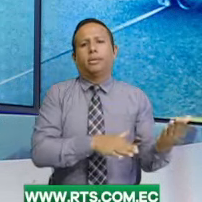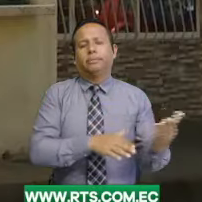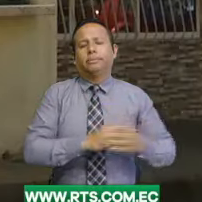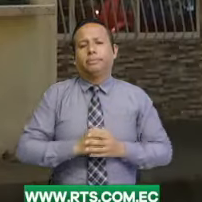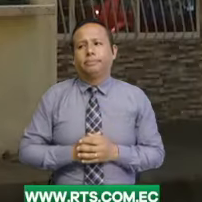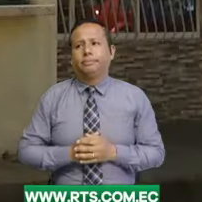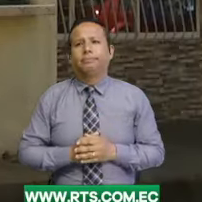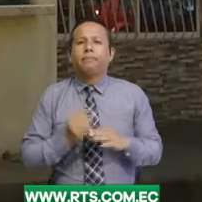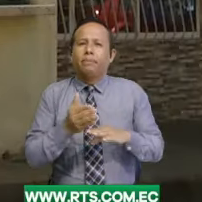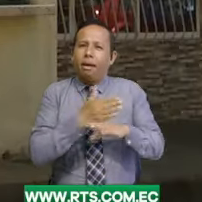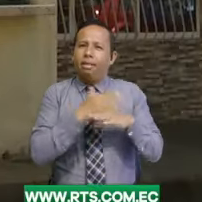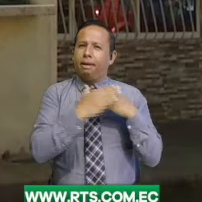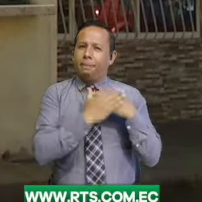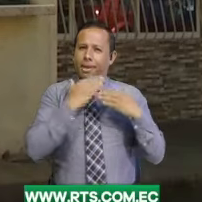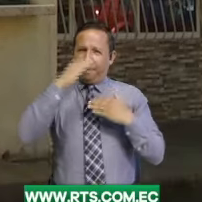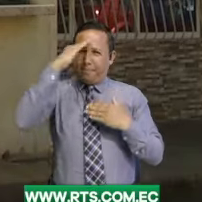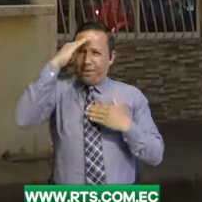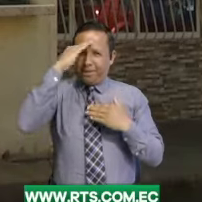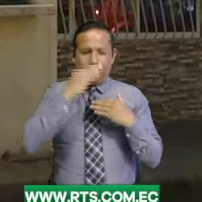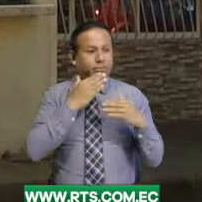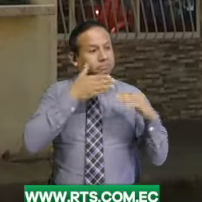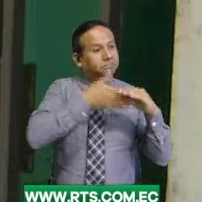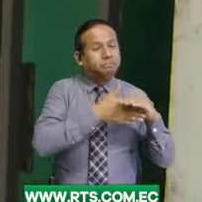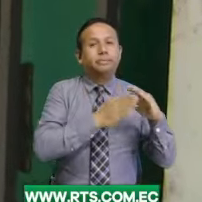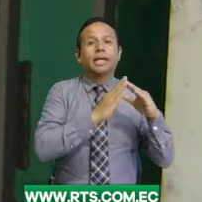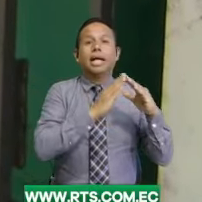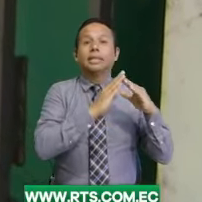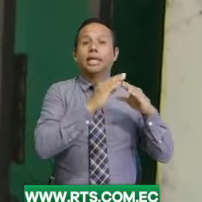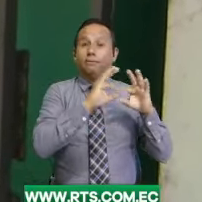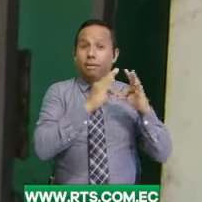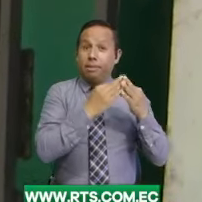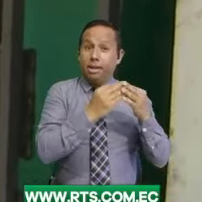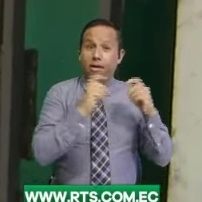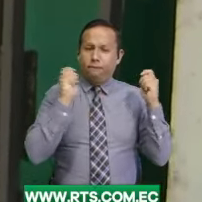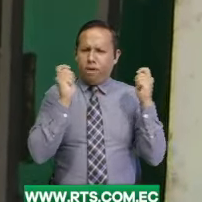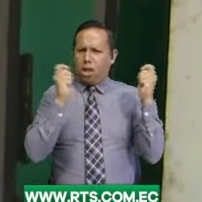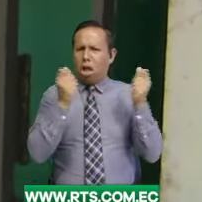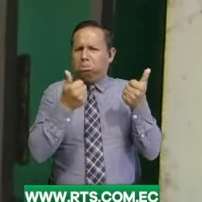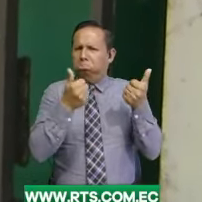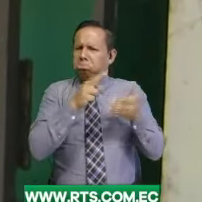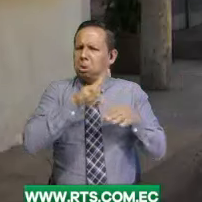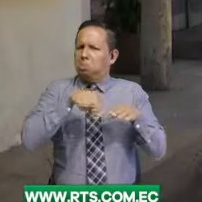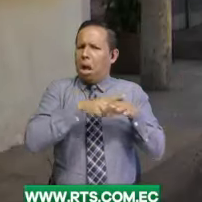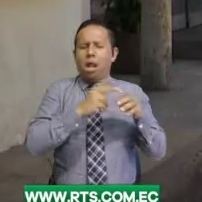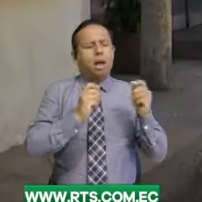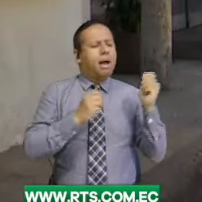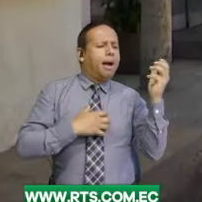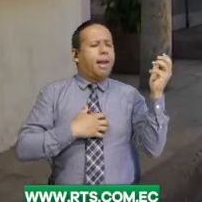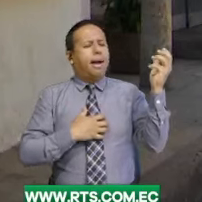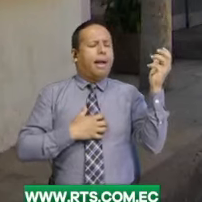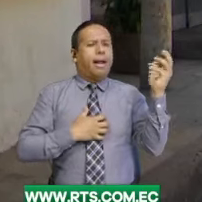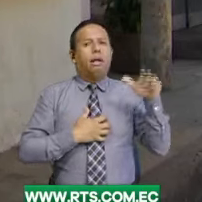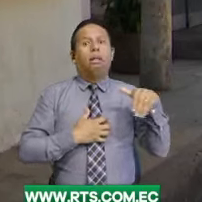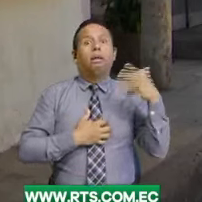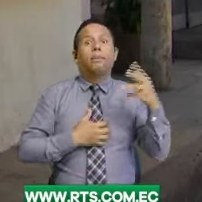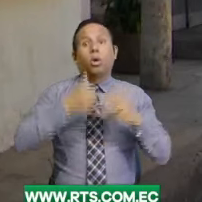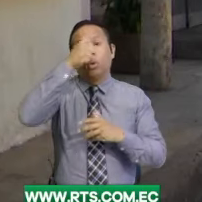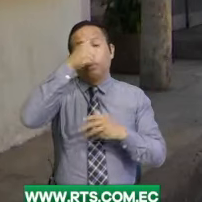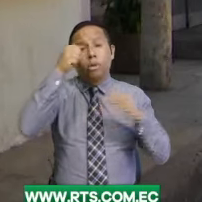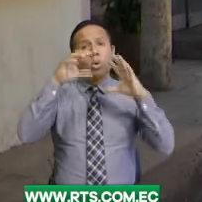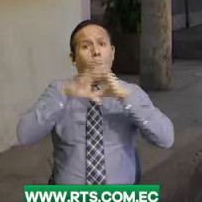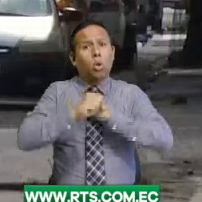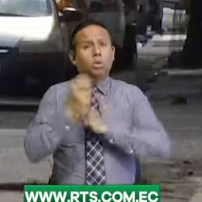Lo habían invitado a una fiesta y acudió a esa casa, donde todo se desarrollaba con normalidad, hasta que a la medianoche de ese domingo, hasta ese sector de